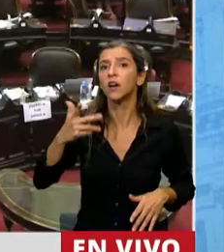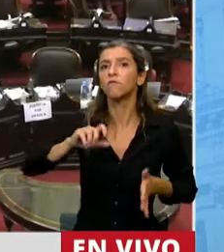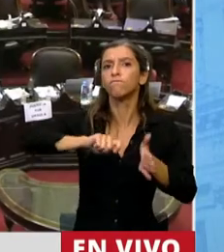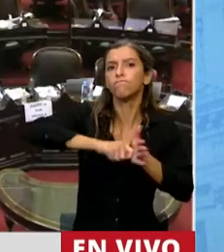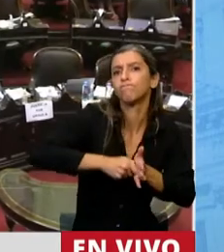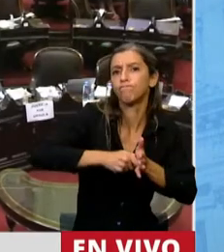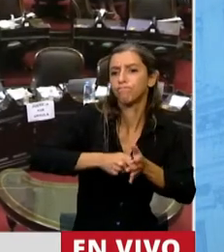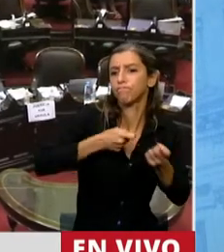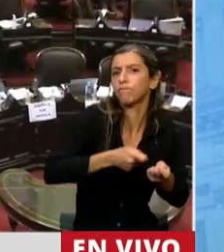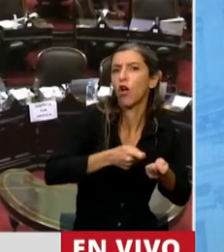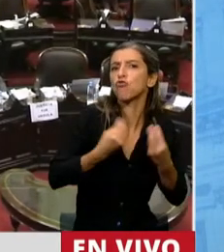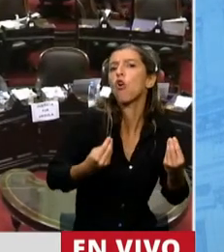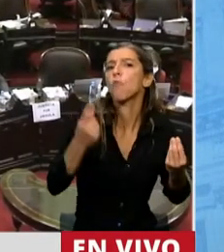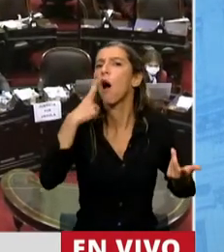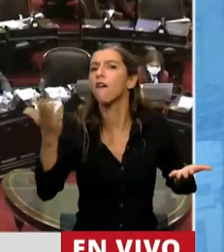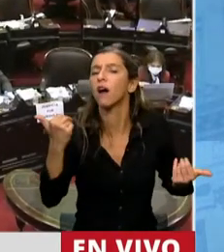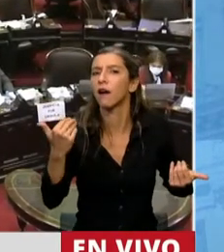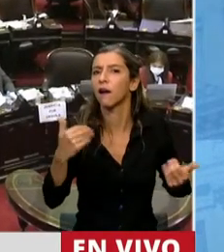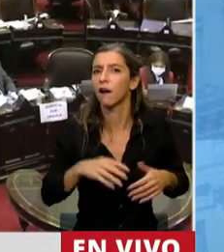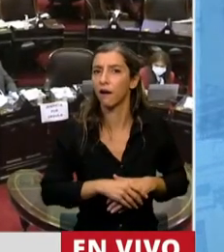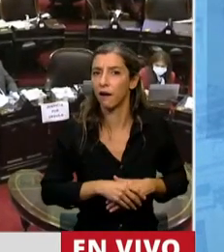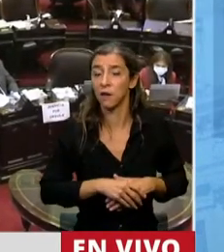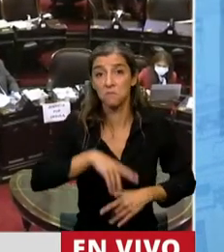a todo el personal y a los empleados de la Cámara.